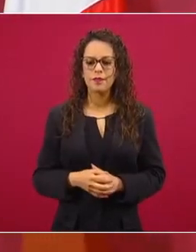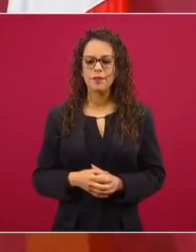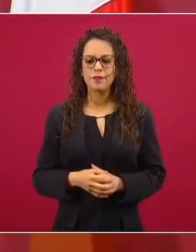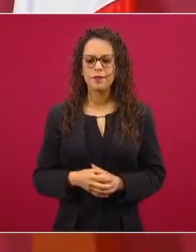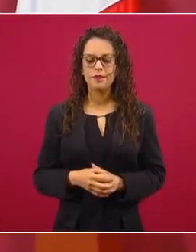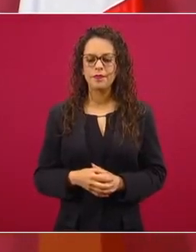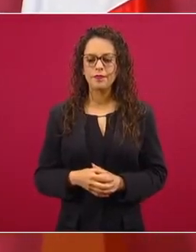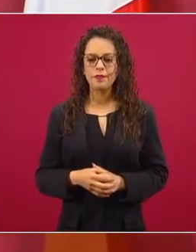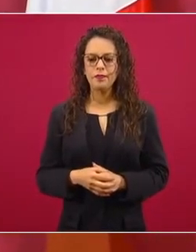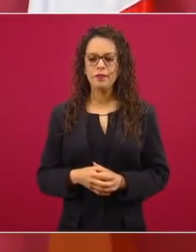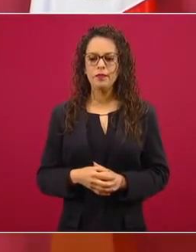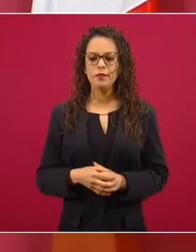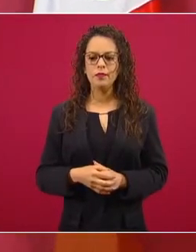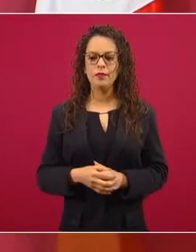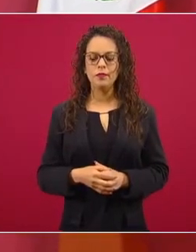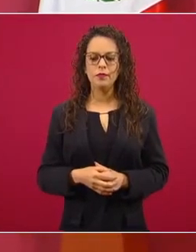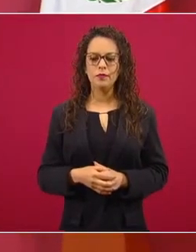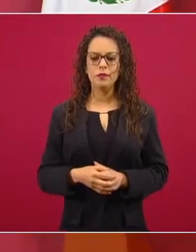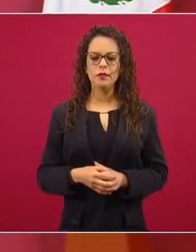No sé si